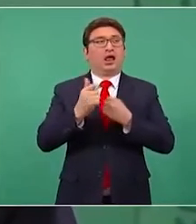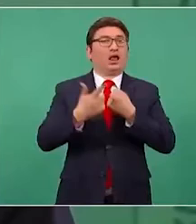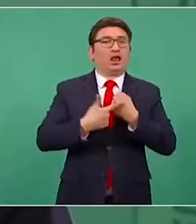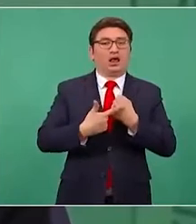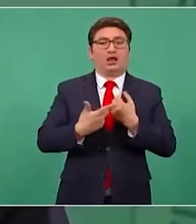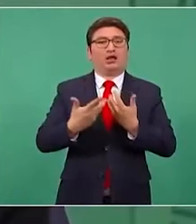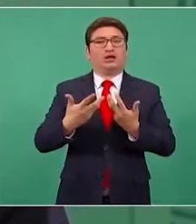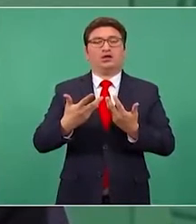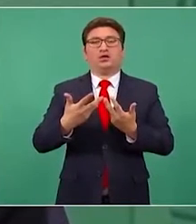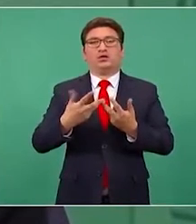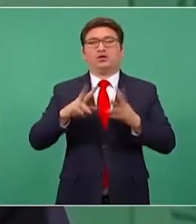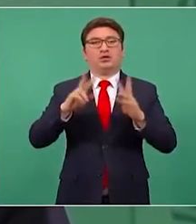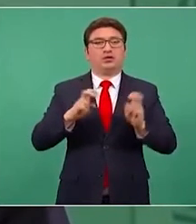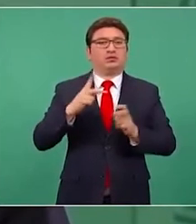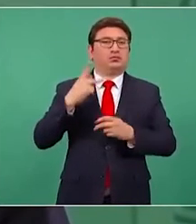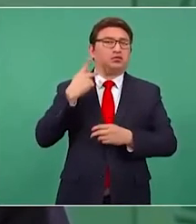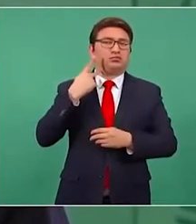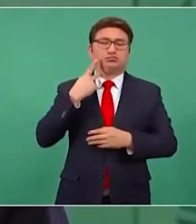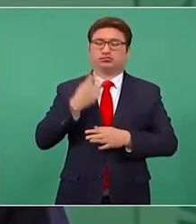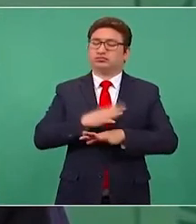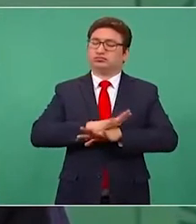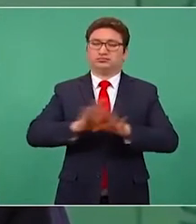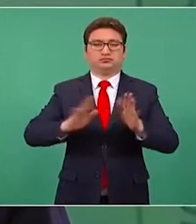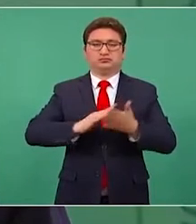actividades políticas,